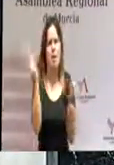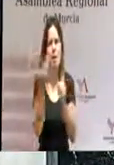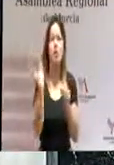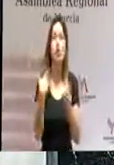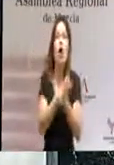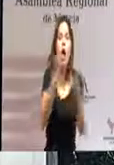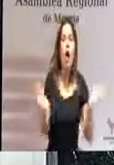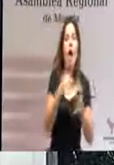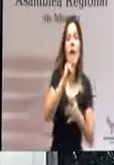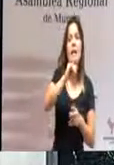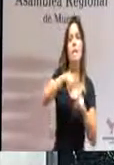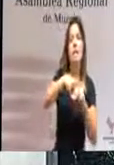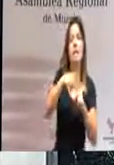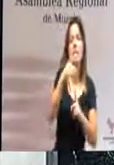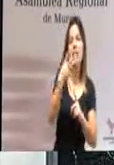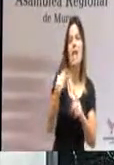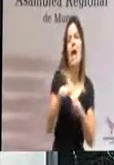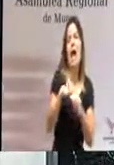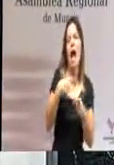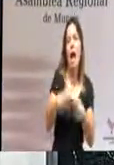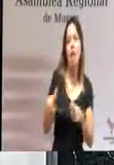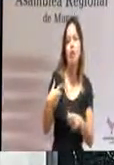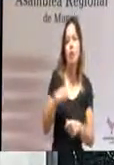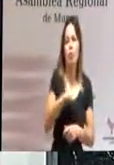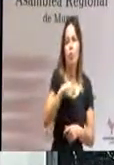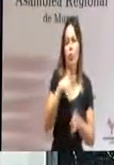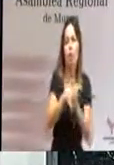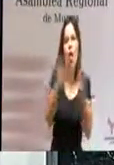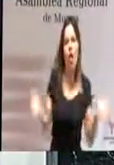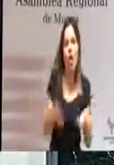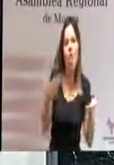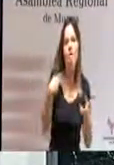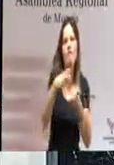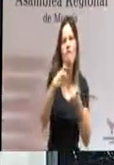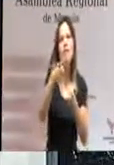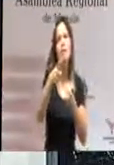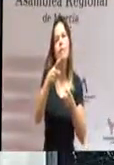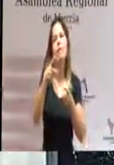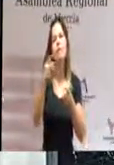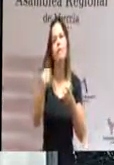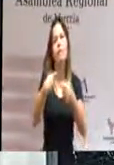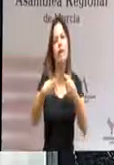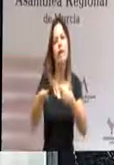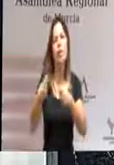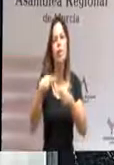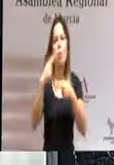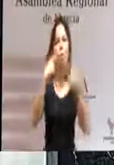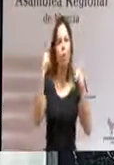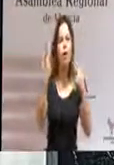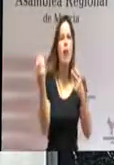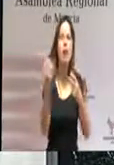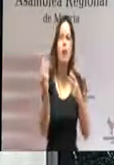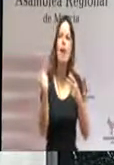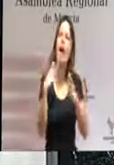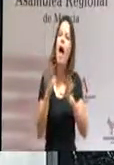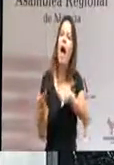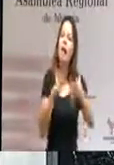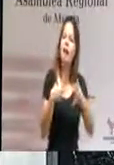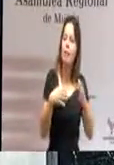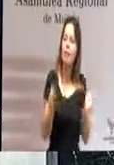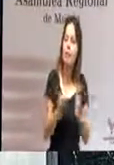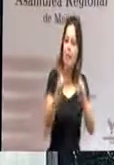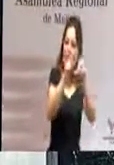en el ámbito privado a través de estímulos fiscales y de financiación pública. Hay que adaptar por agregación las pequeñas